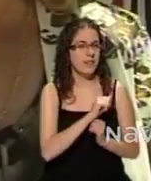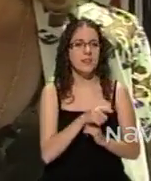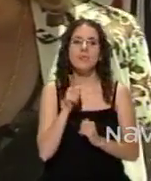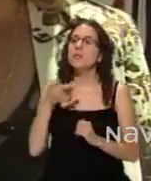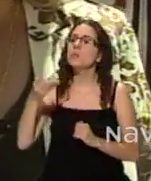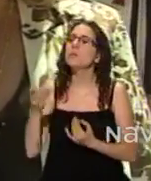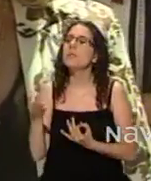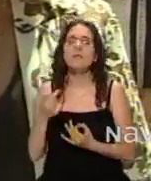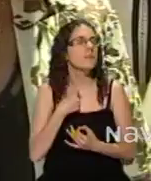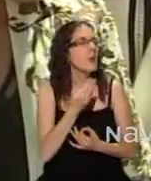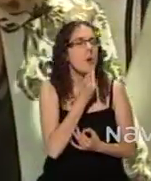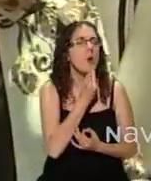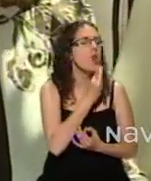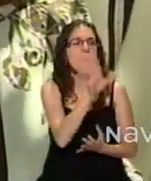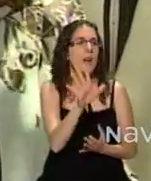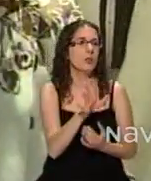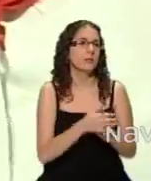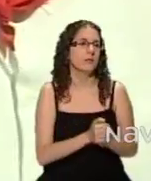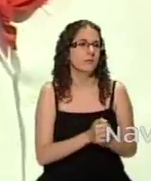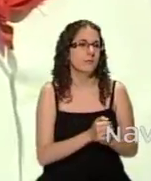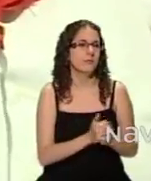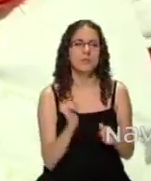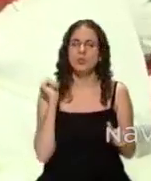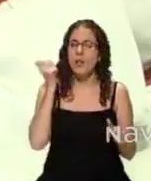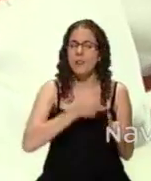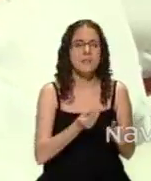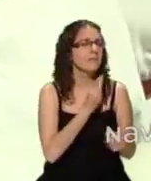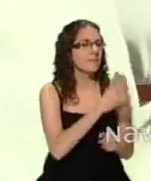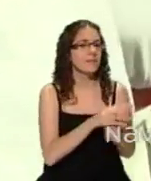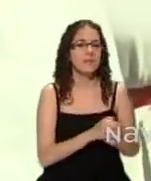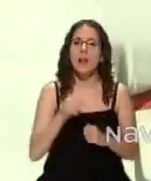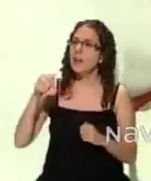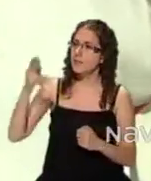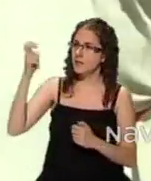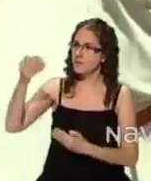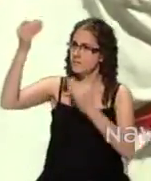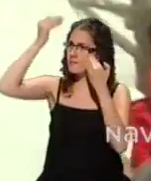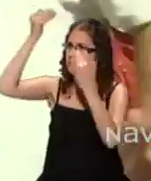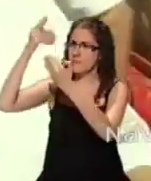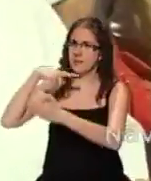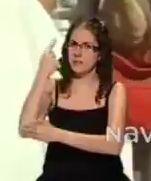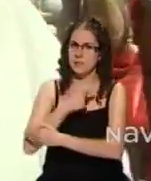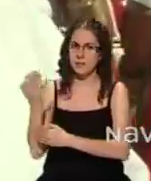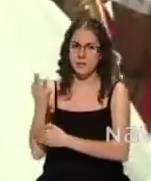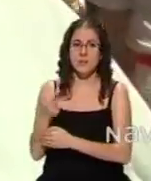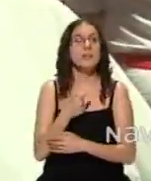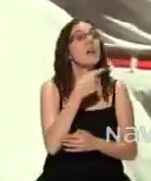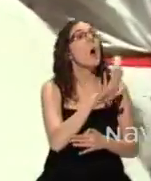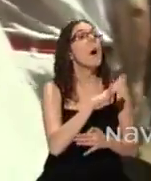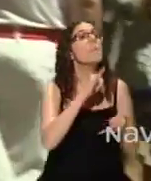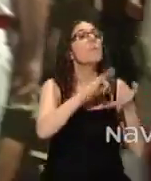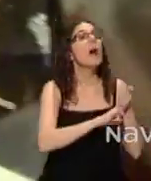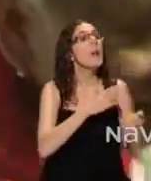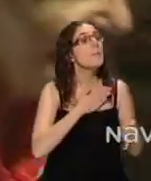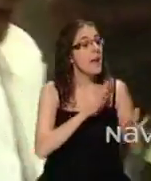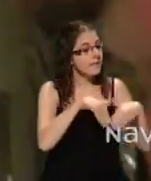lo más grande que hay para mí. Sí. De siempre. Hay que venir a honrar a la Magdalena. Y a mi mujer que también se llama Magdalena.